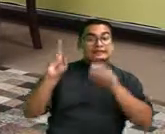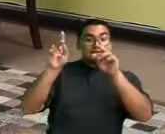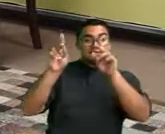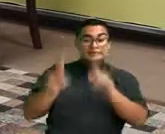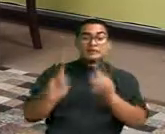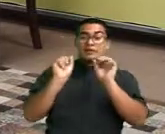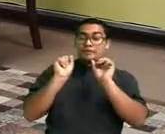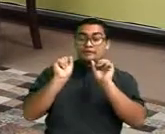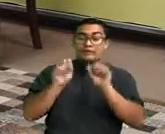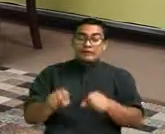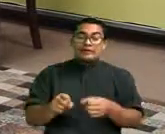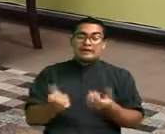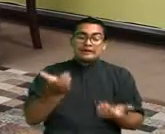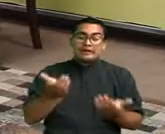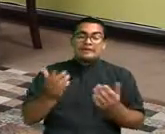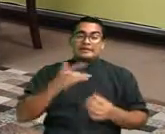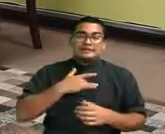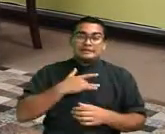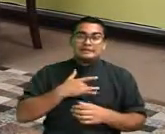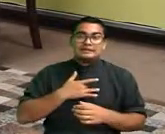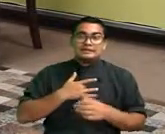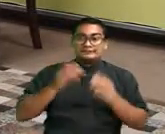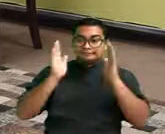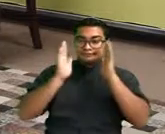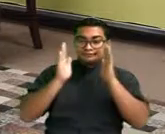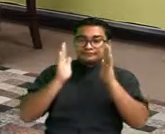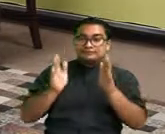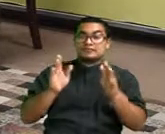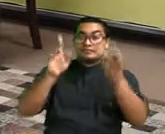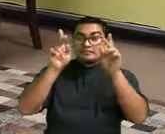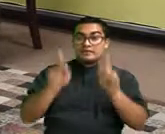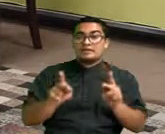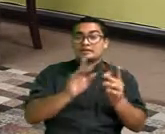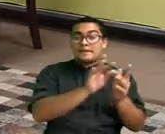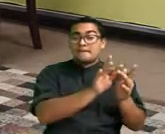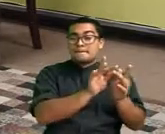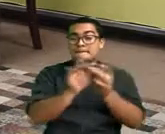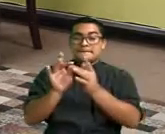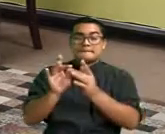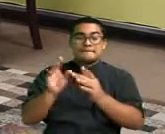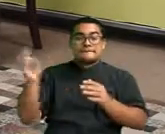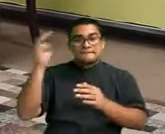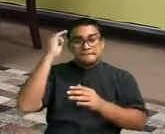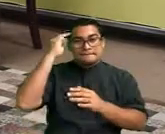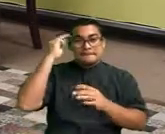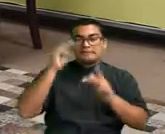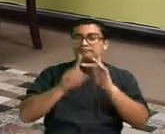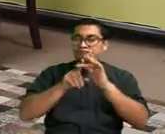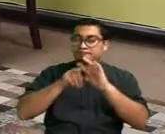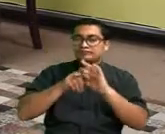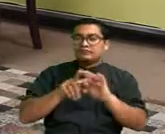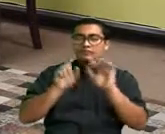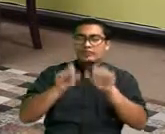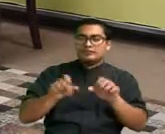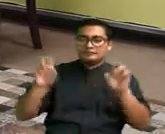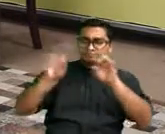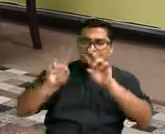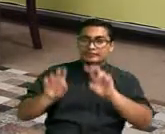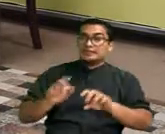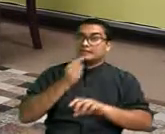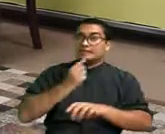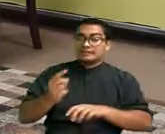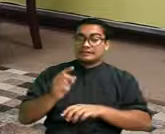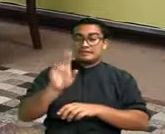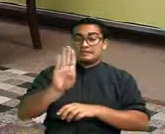pueda necesitar ser atendido por un especialista de la salud mental para podérsele diagnosticar este